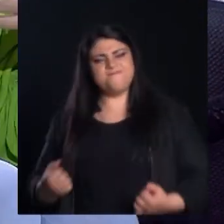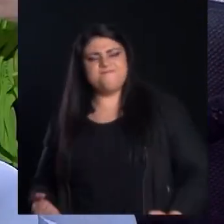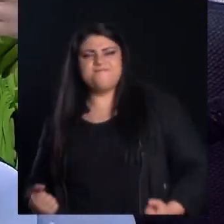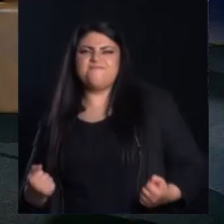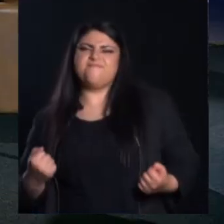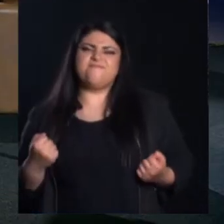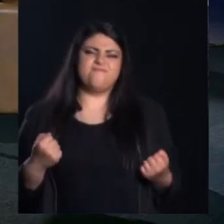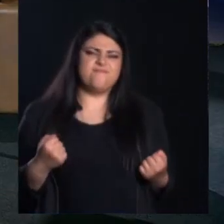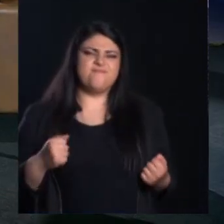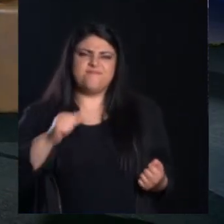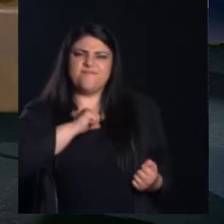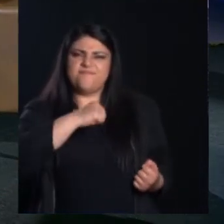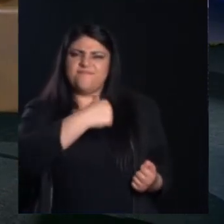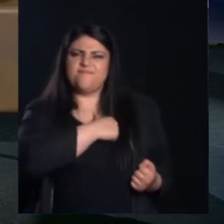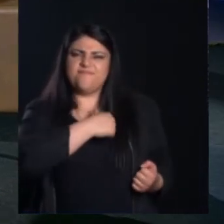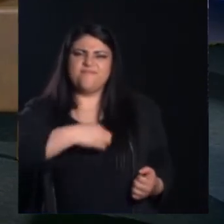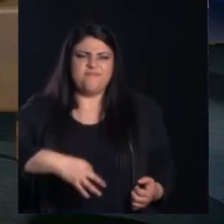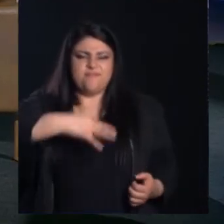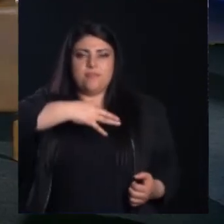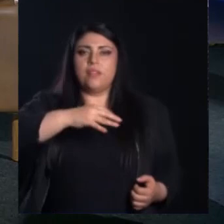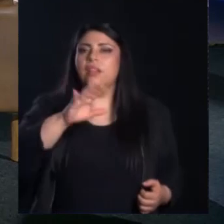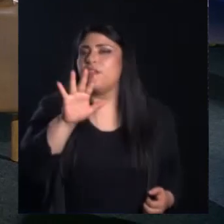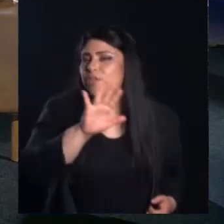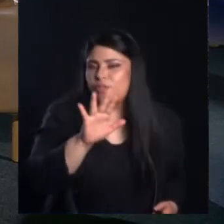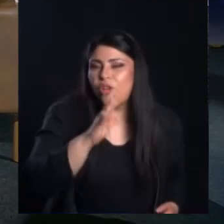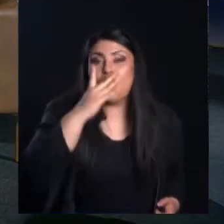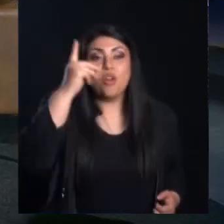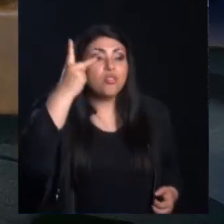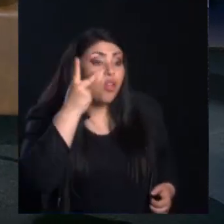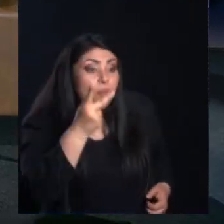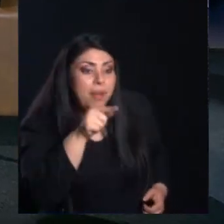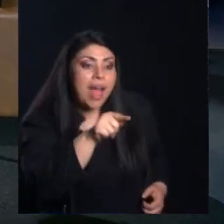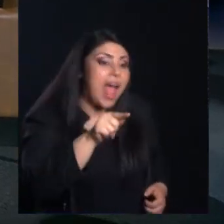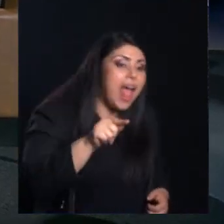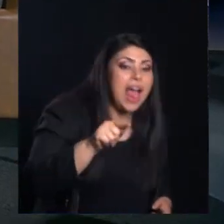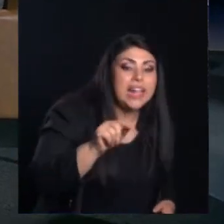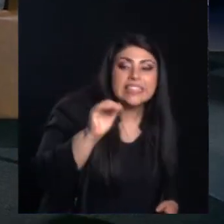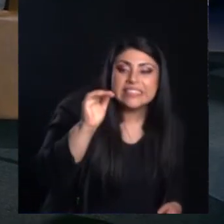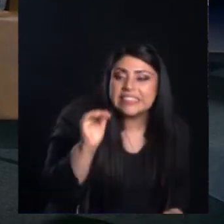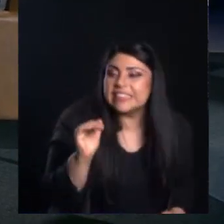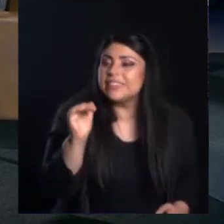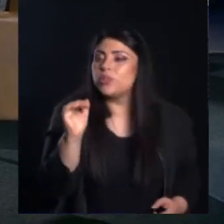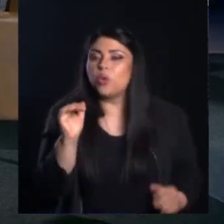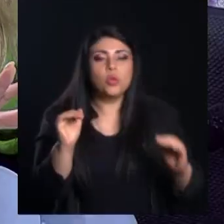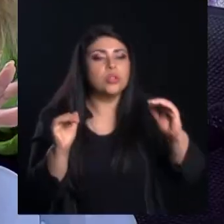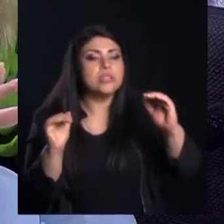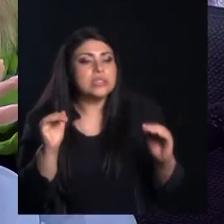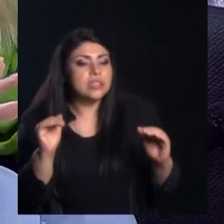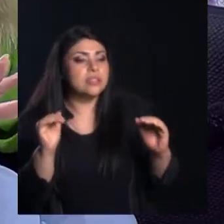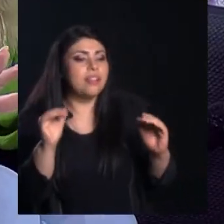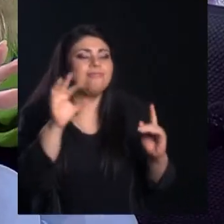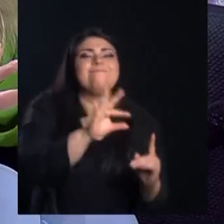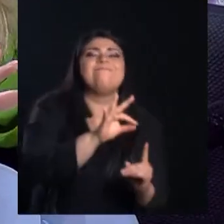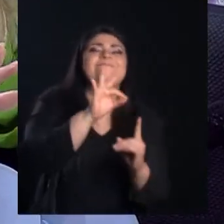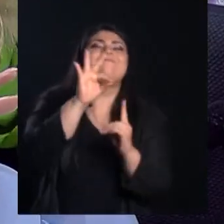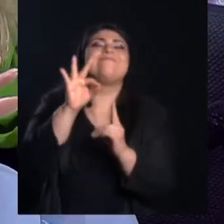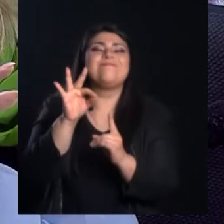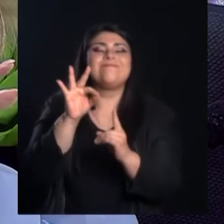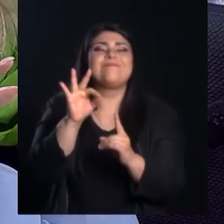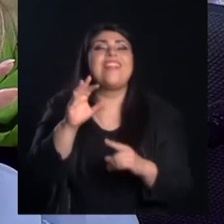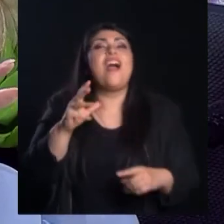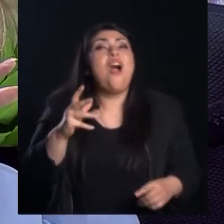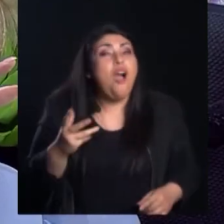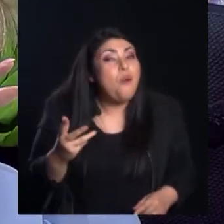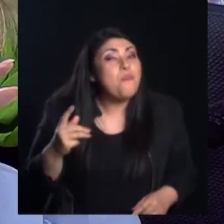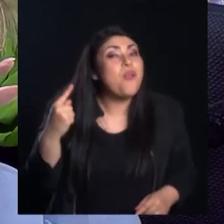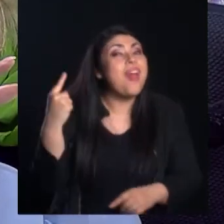con esa actitud de prepotente o sea dios usa a los chiquitos tal vez a los que no no creen mucho también porque no se